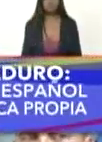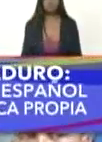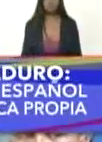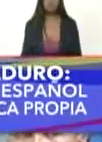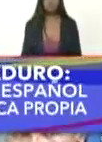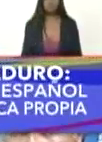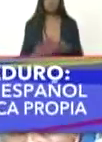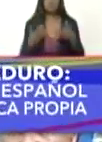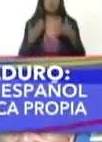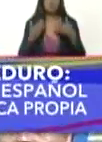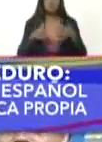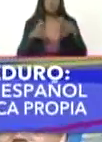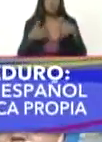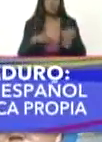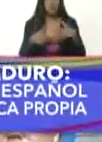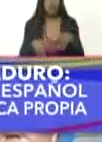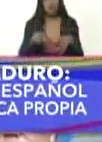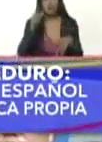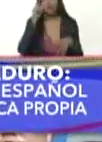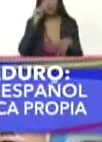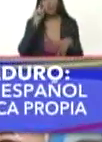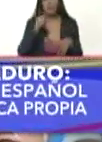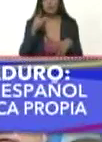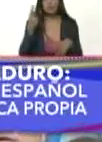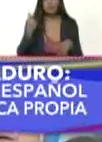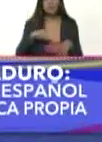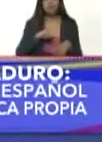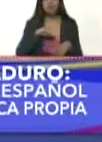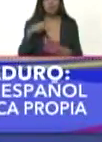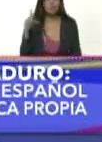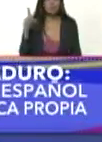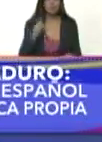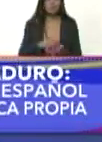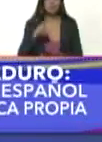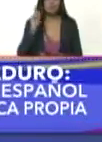soldados, soldadas, aquí tenemos presentes